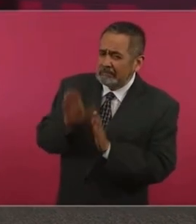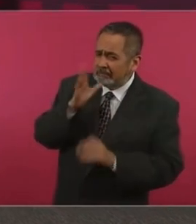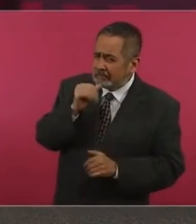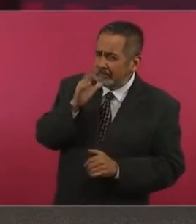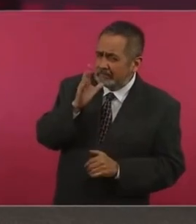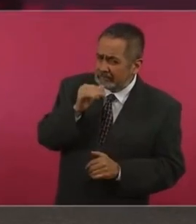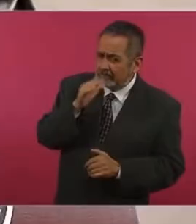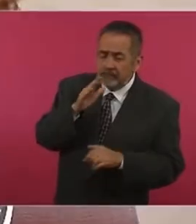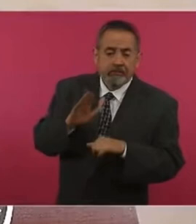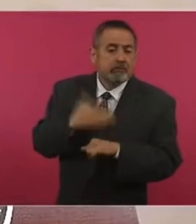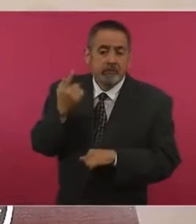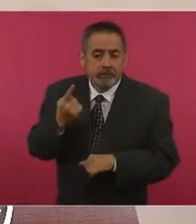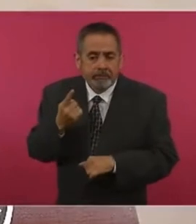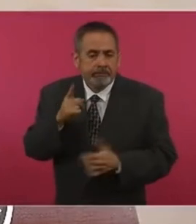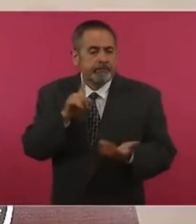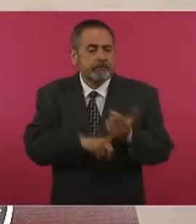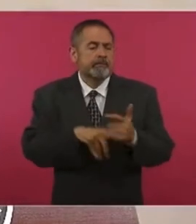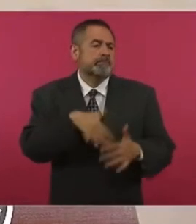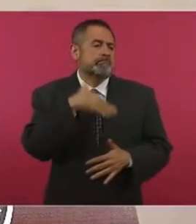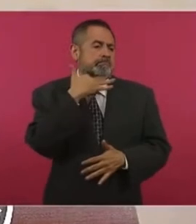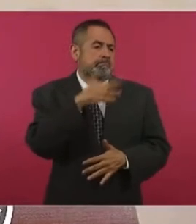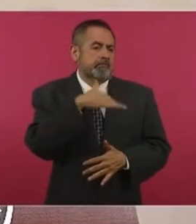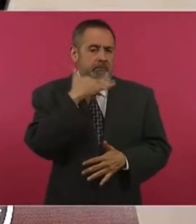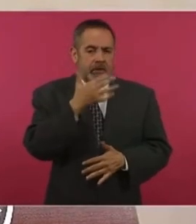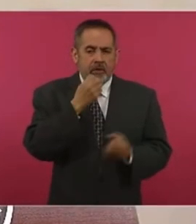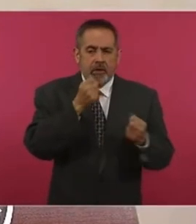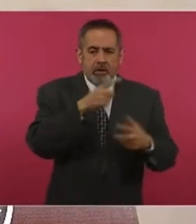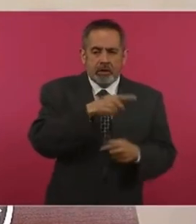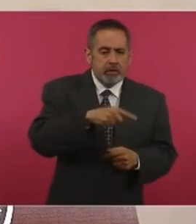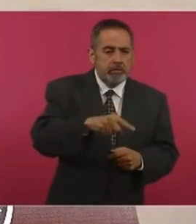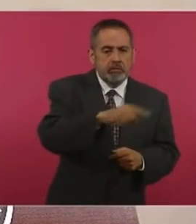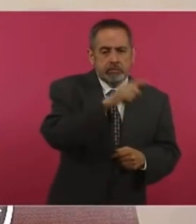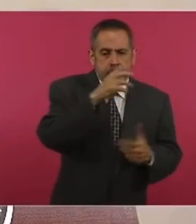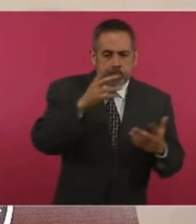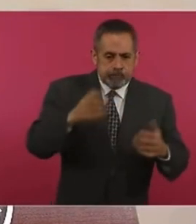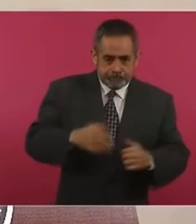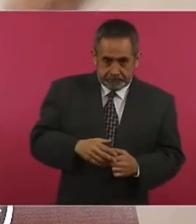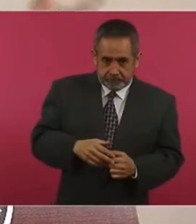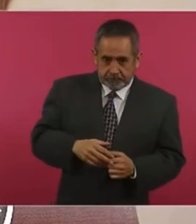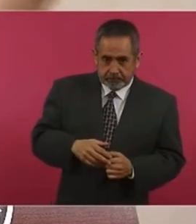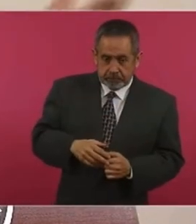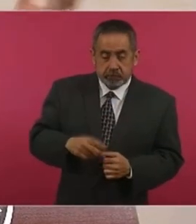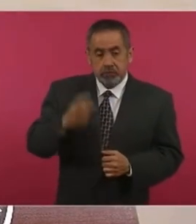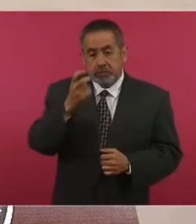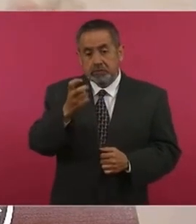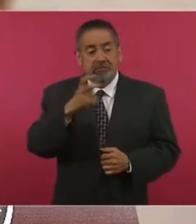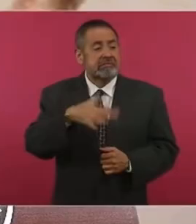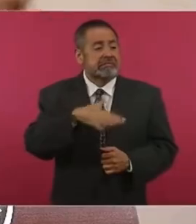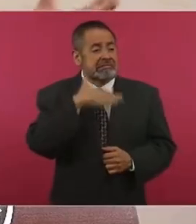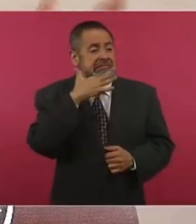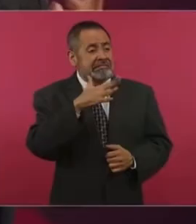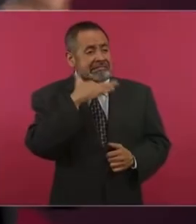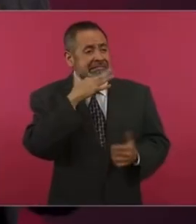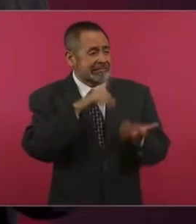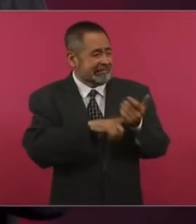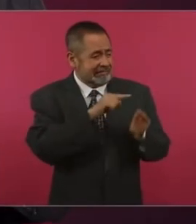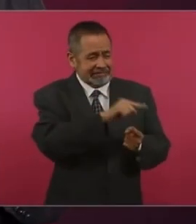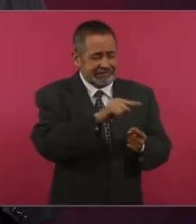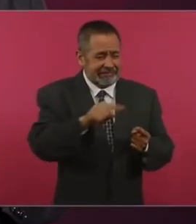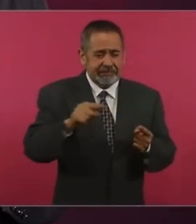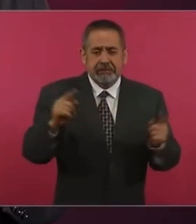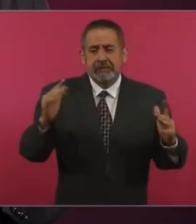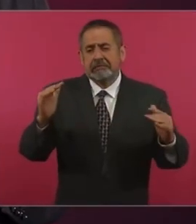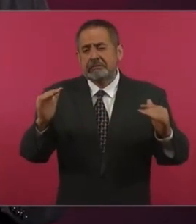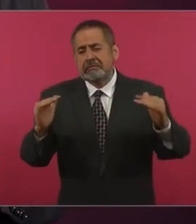Si por la corrupción se produjo una monstruosa desigualdad económica y social,